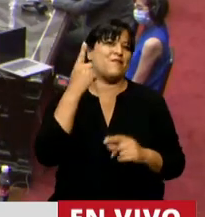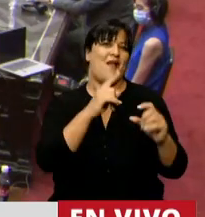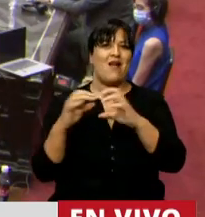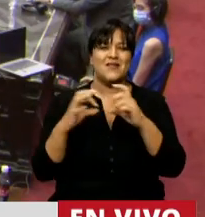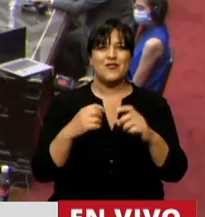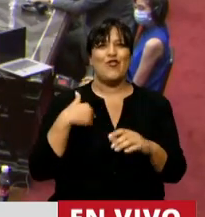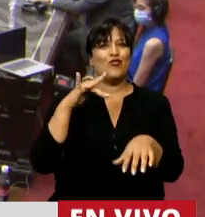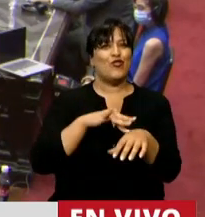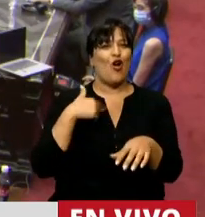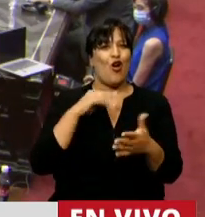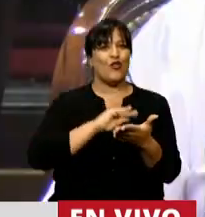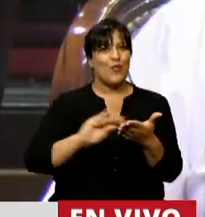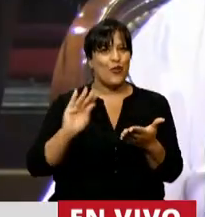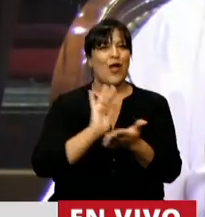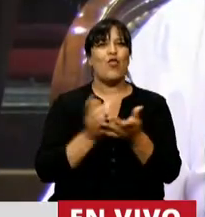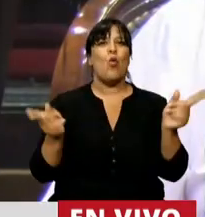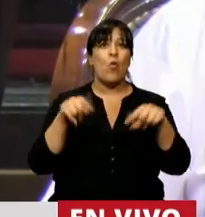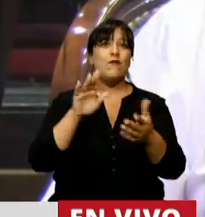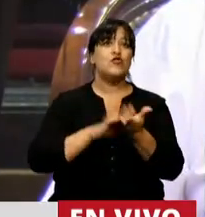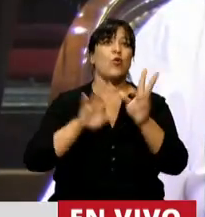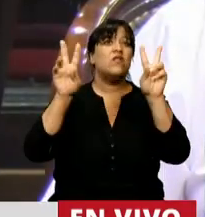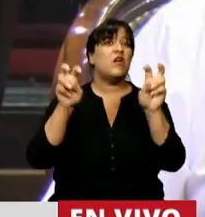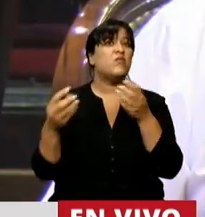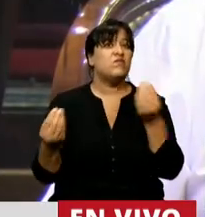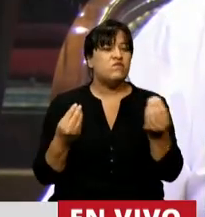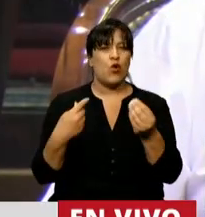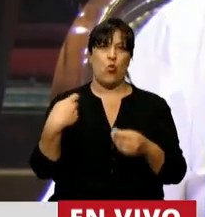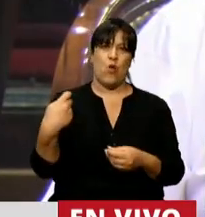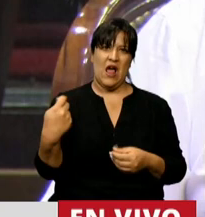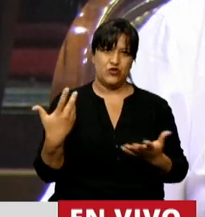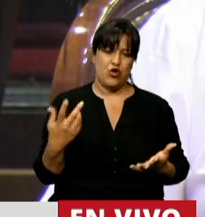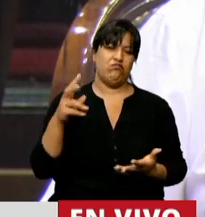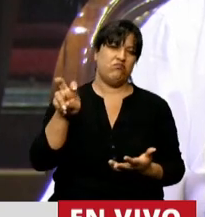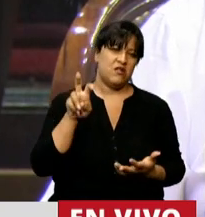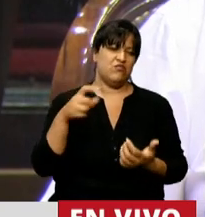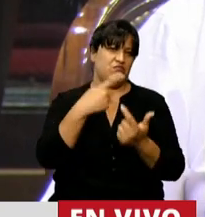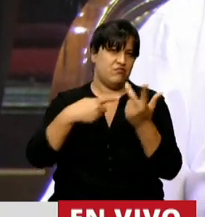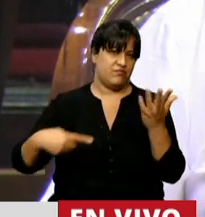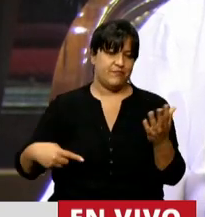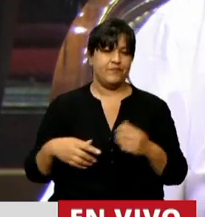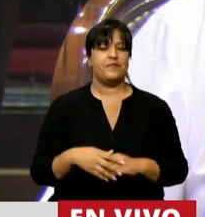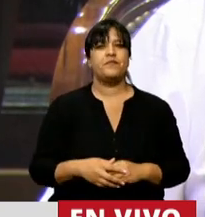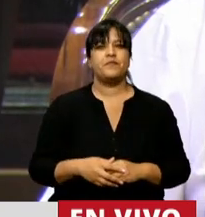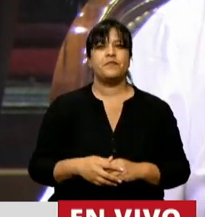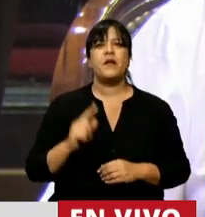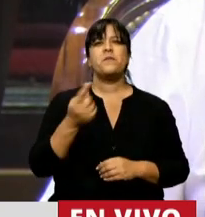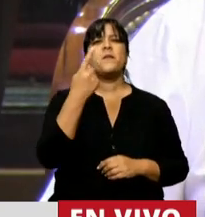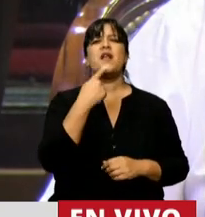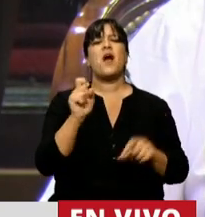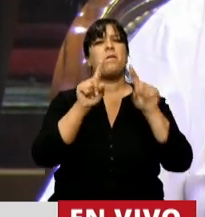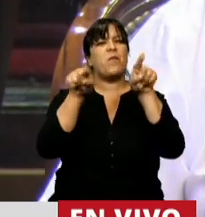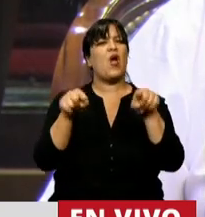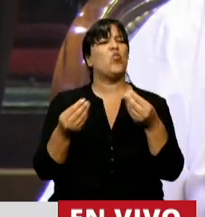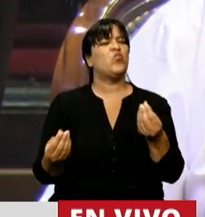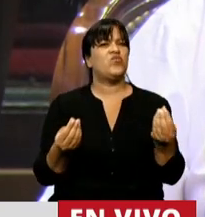que me tocó como diputado, volviendo a tocar el tema jubilatorio previsional. La primera pregunta que me